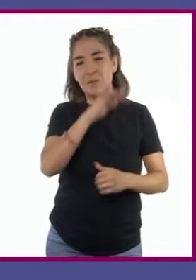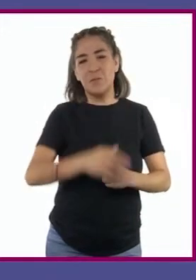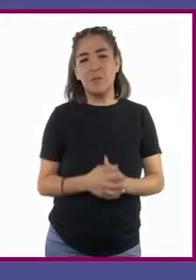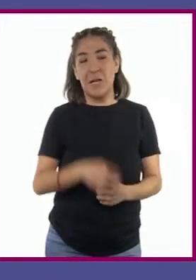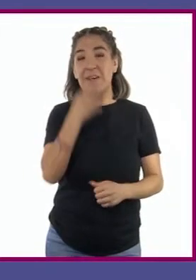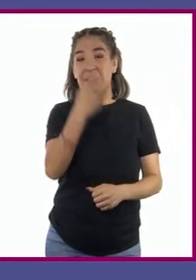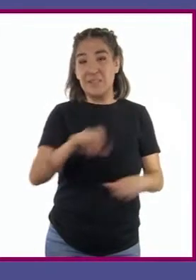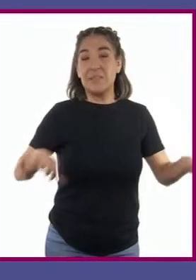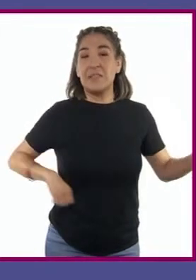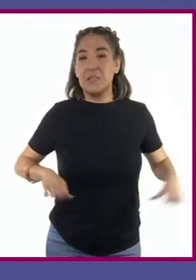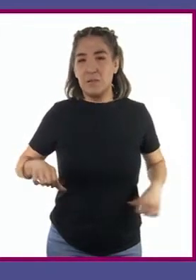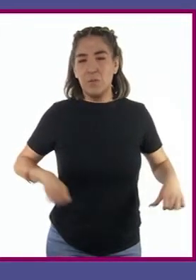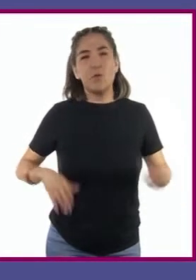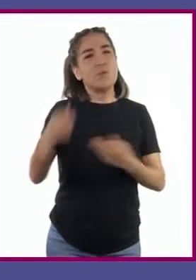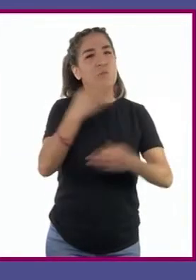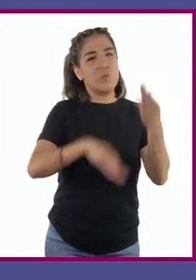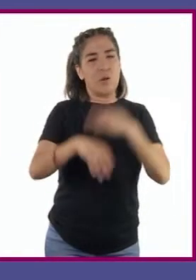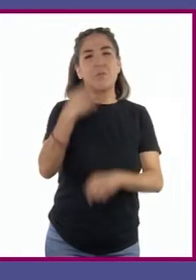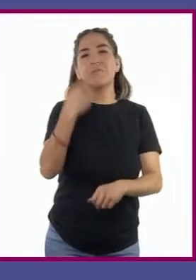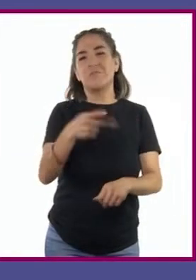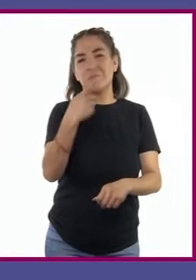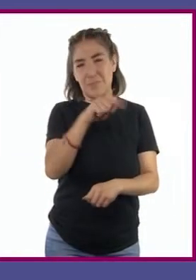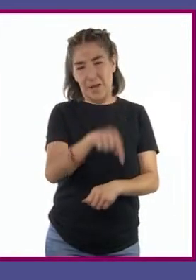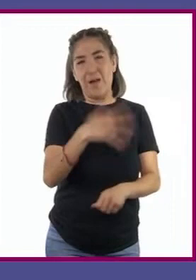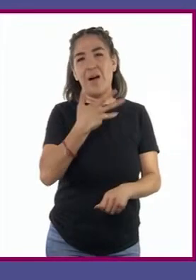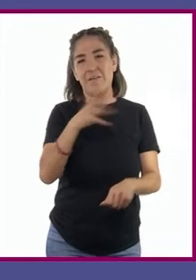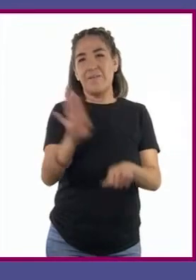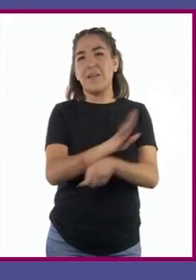estas acciones, todos nos veríamos beneficiados.